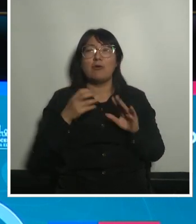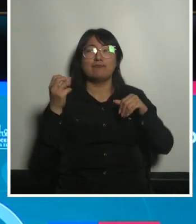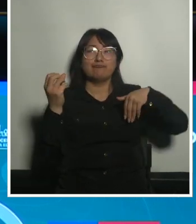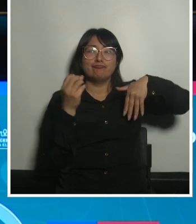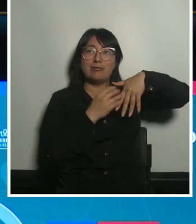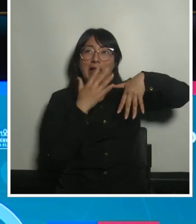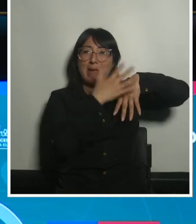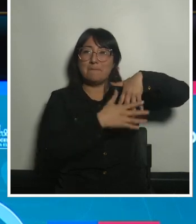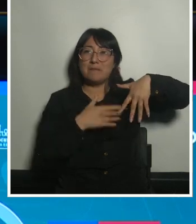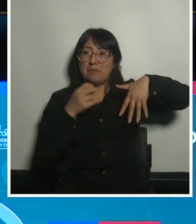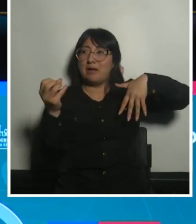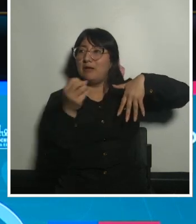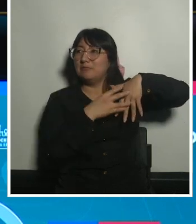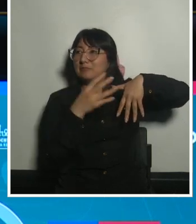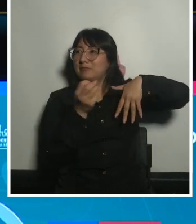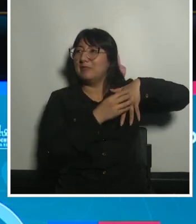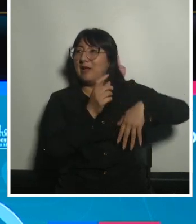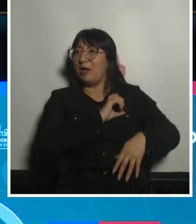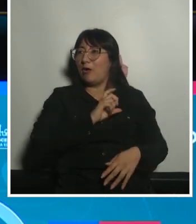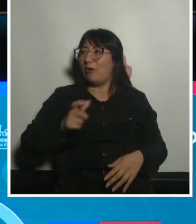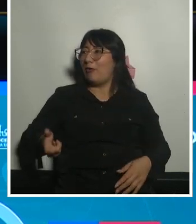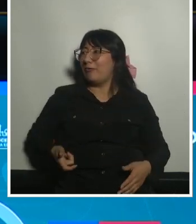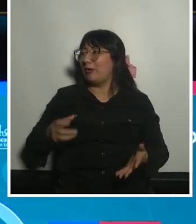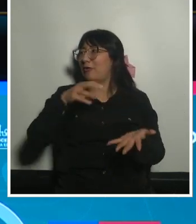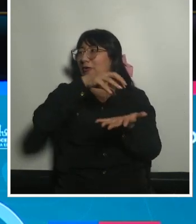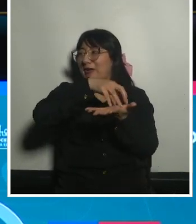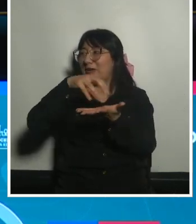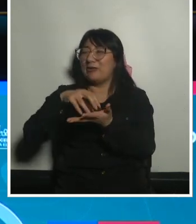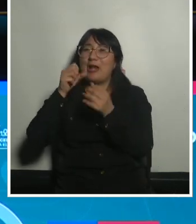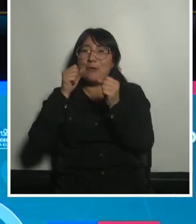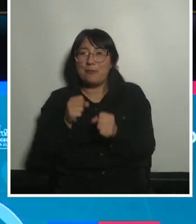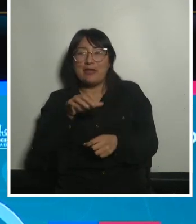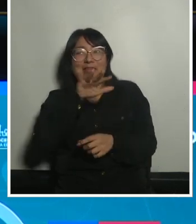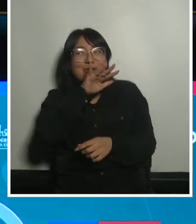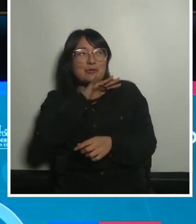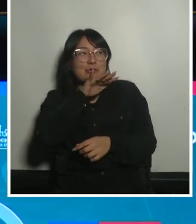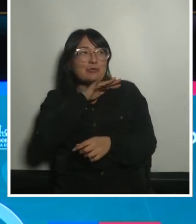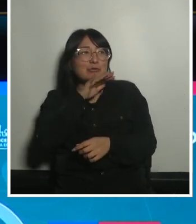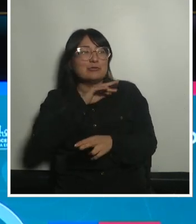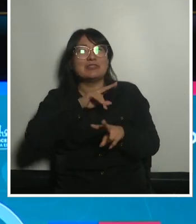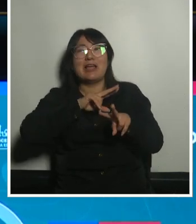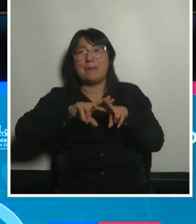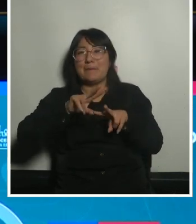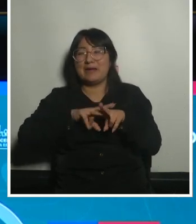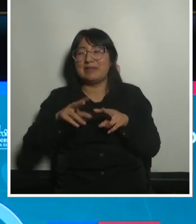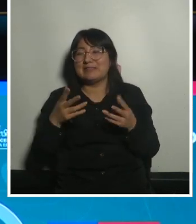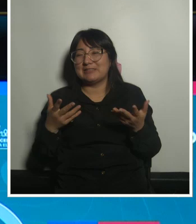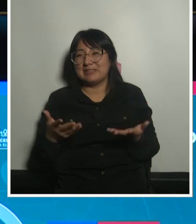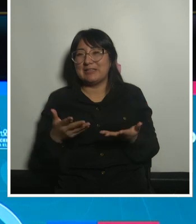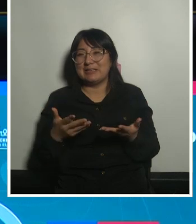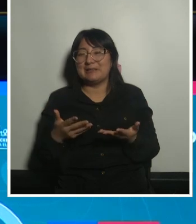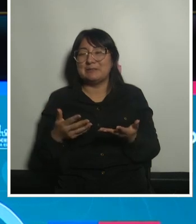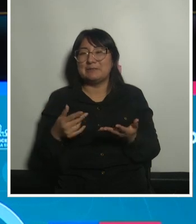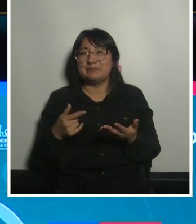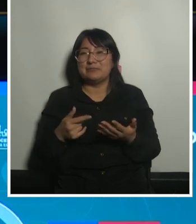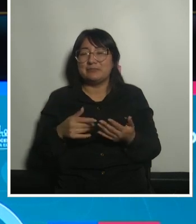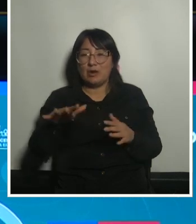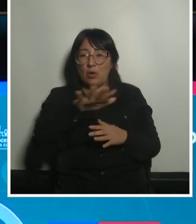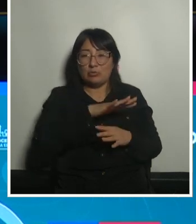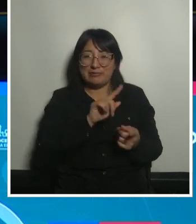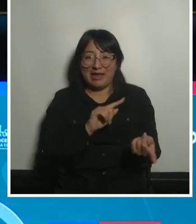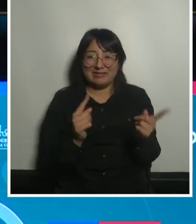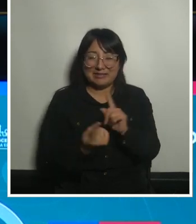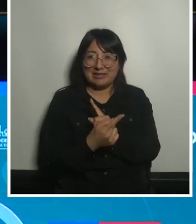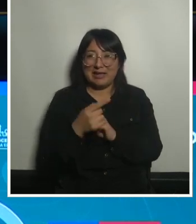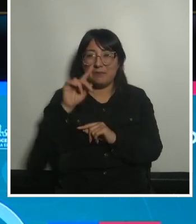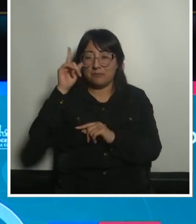las comunas costeras y los gobiernos regionales puedan usarla para poder hacer un deslinde, por lo menos provisorio, mientras nos ponemos